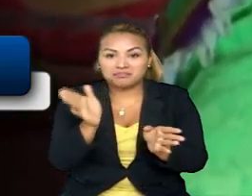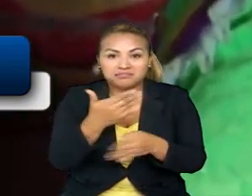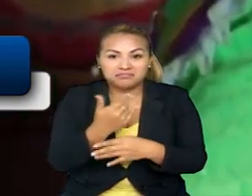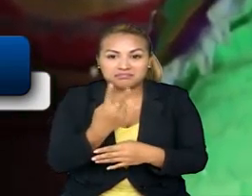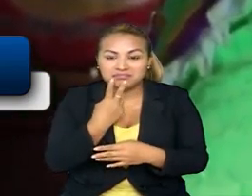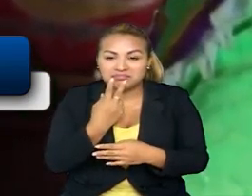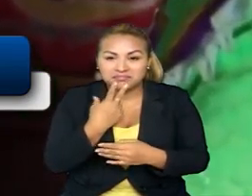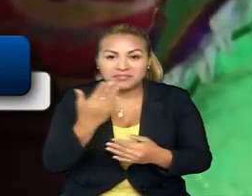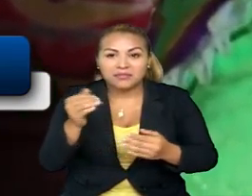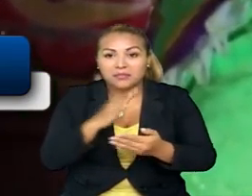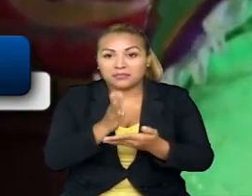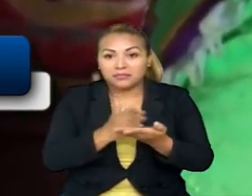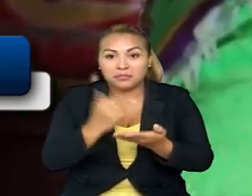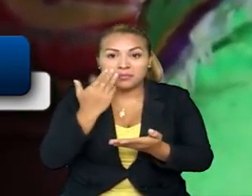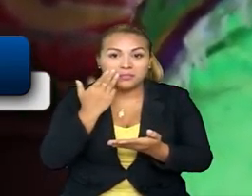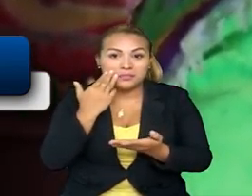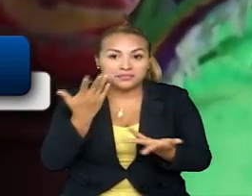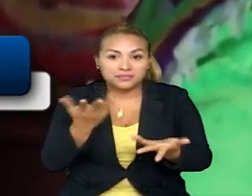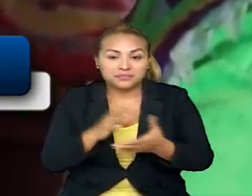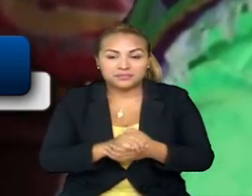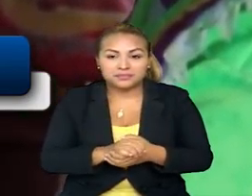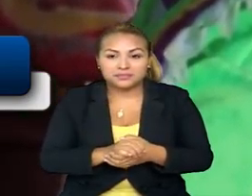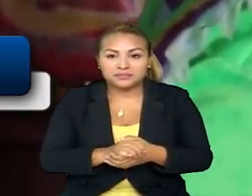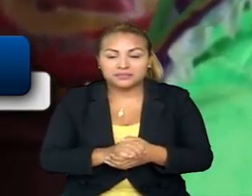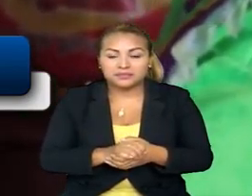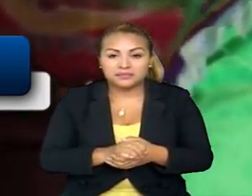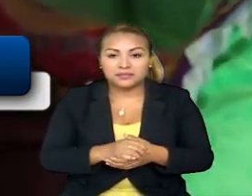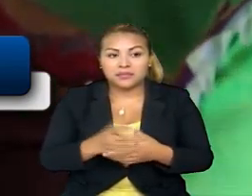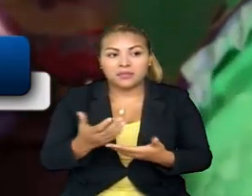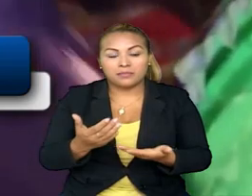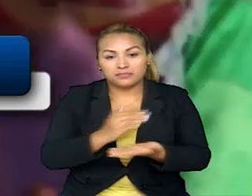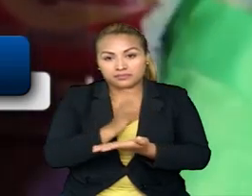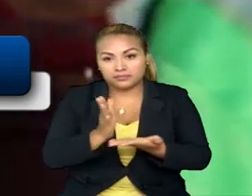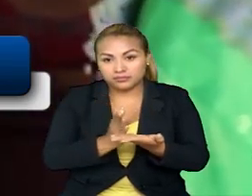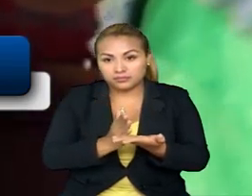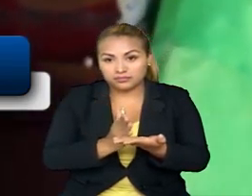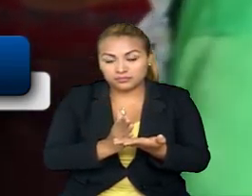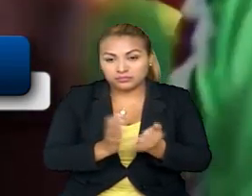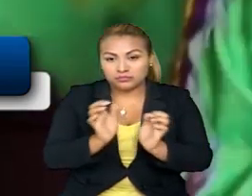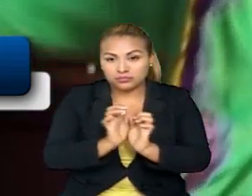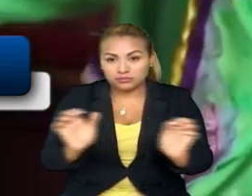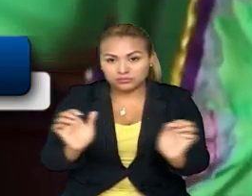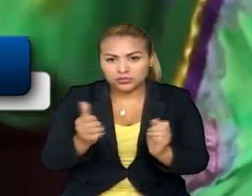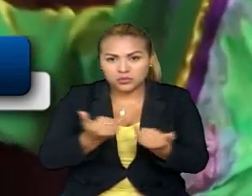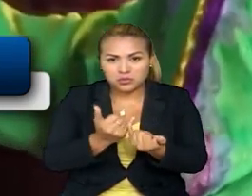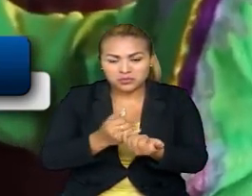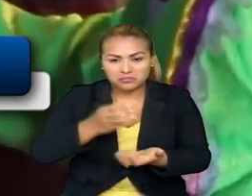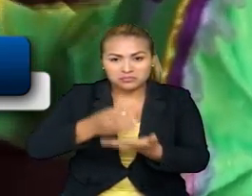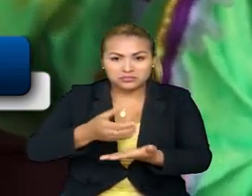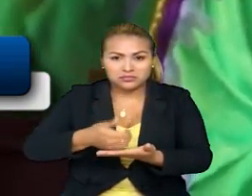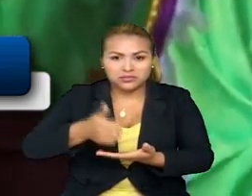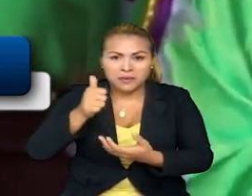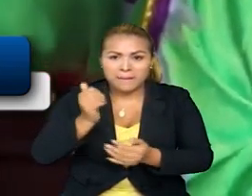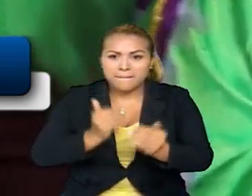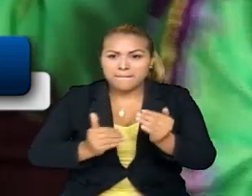vasos de agua le inculcamos a los niños tomar actualmente vemos que los niños toman vacaciones a agua